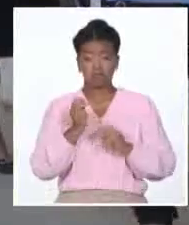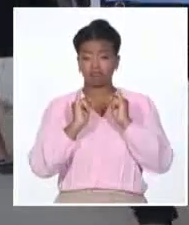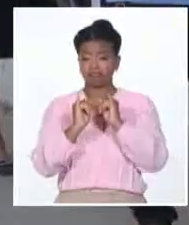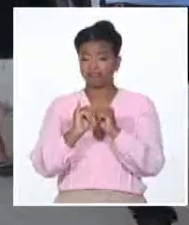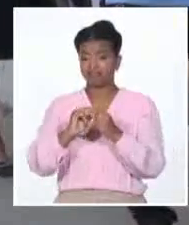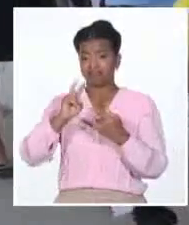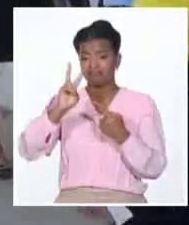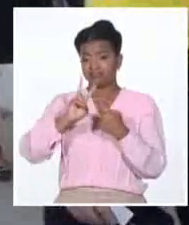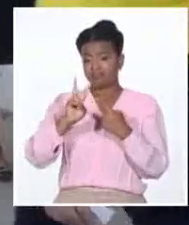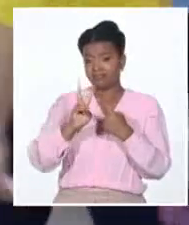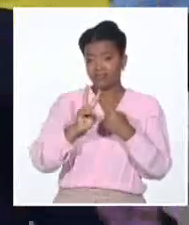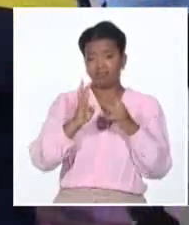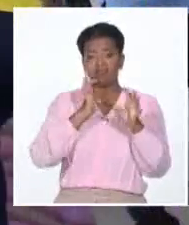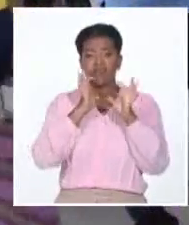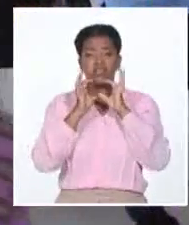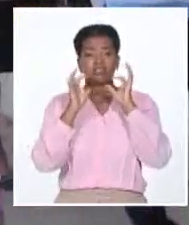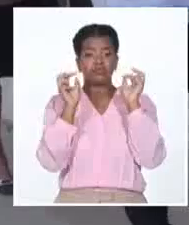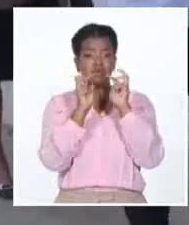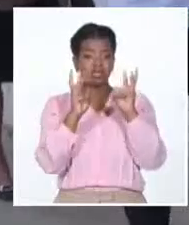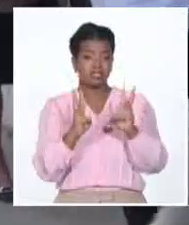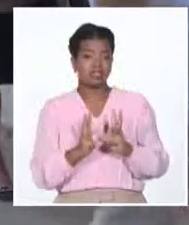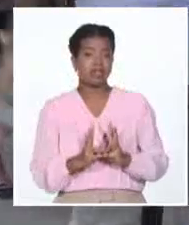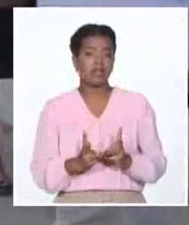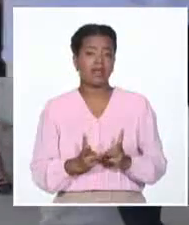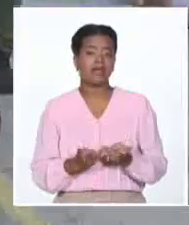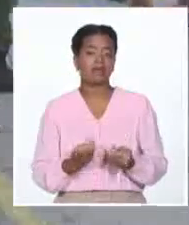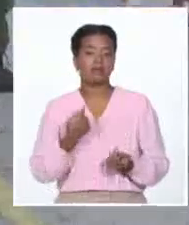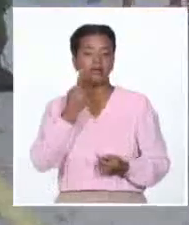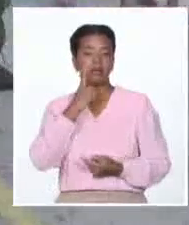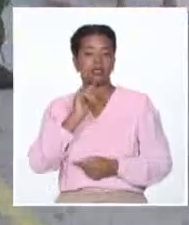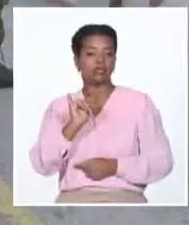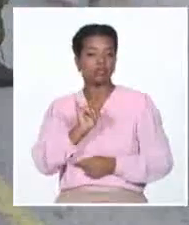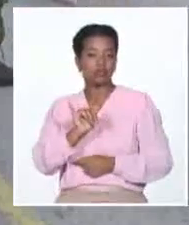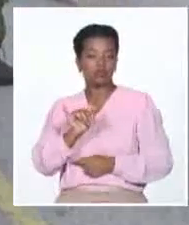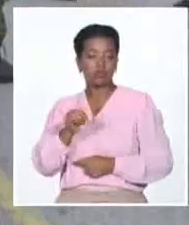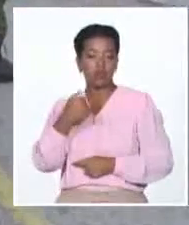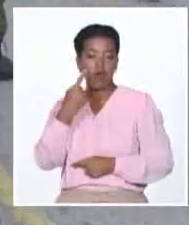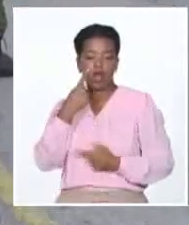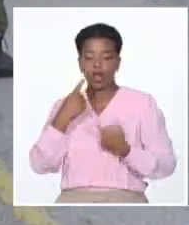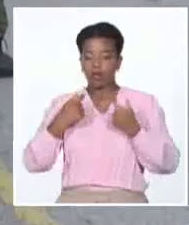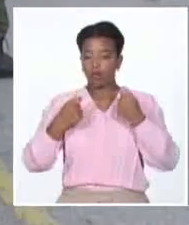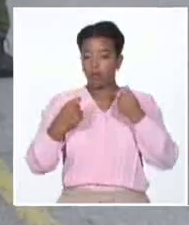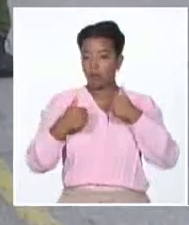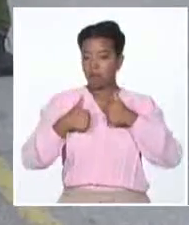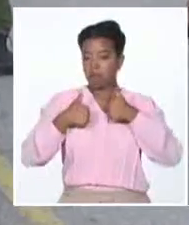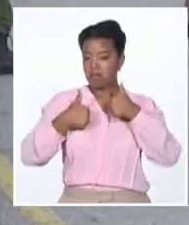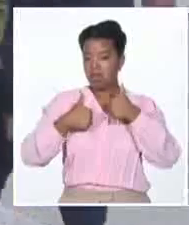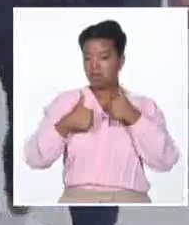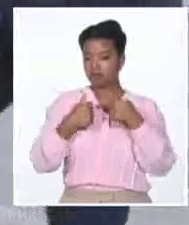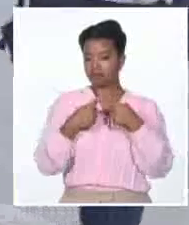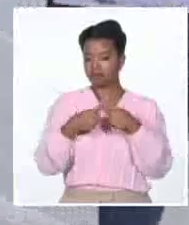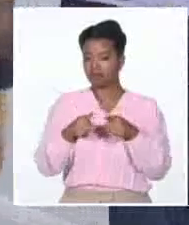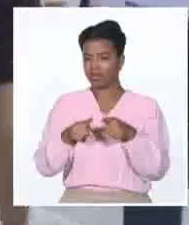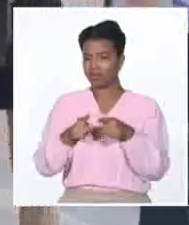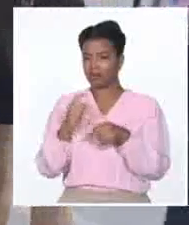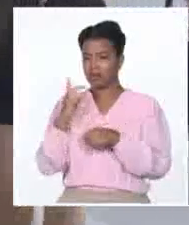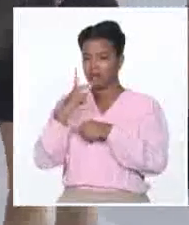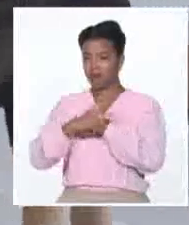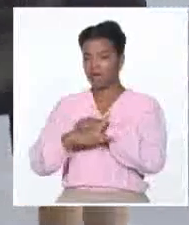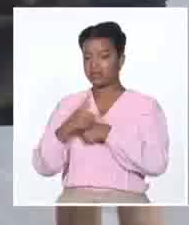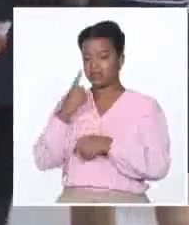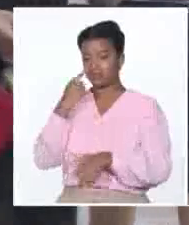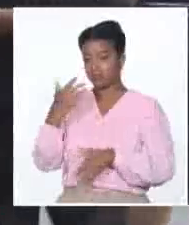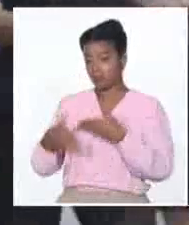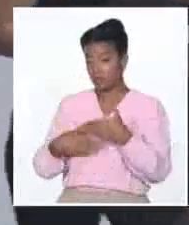tratan de reivindicar como época de glamour y prosperidad, obviando los miles de víctimas mortales, los males y